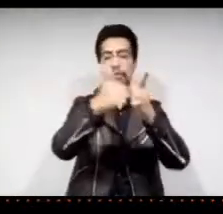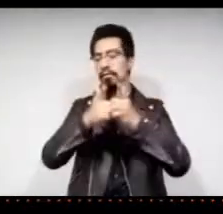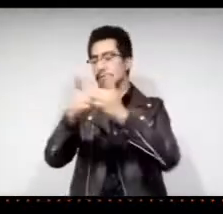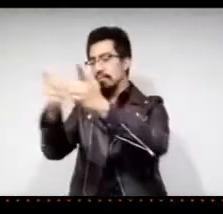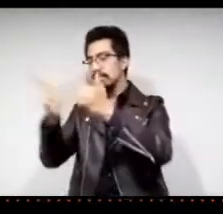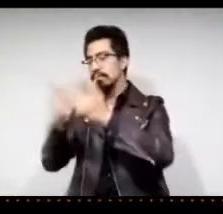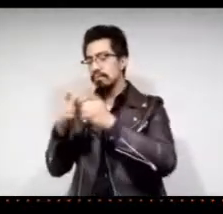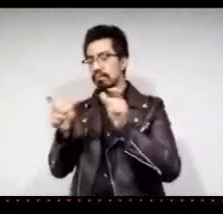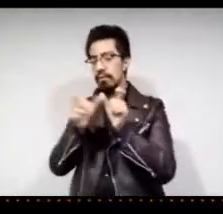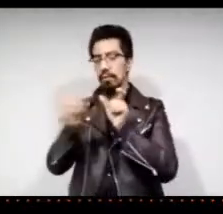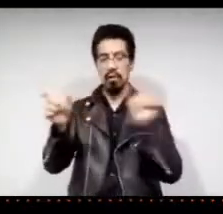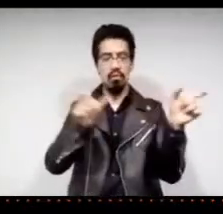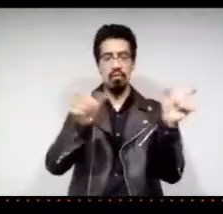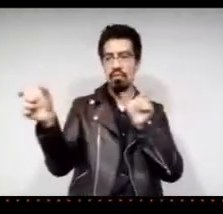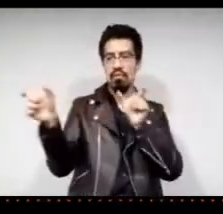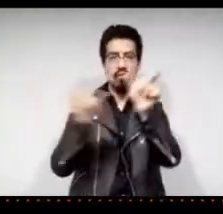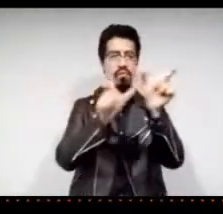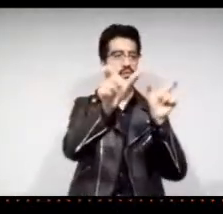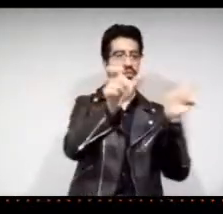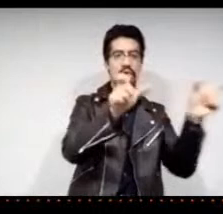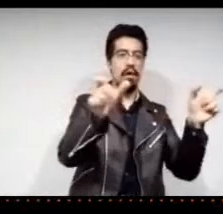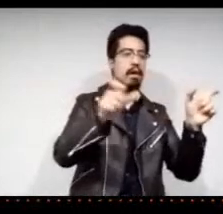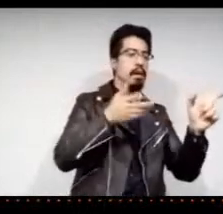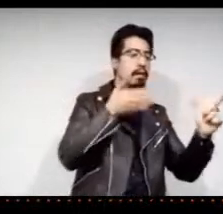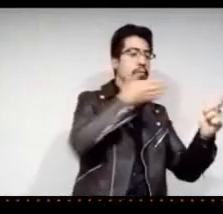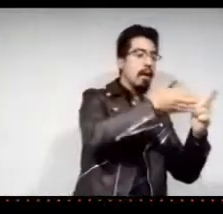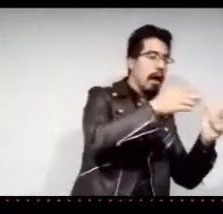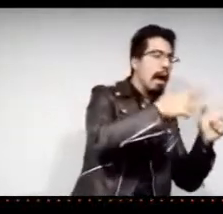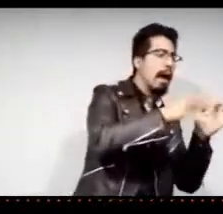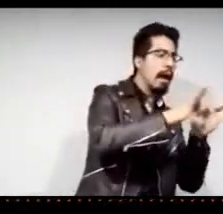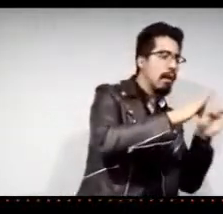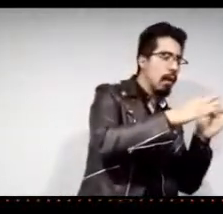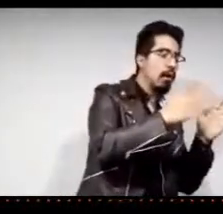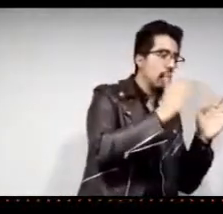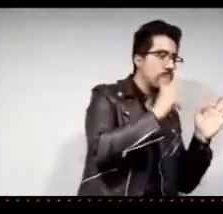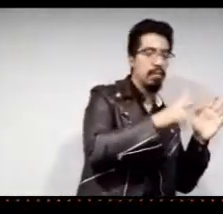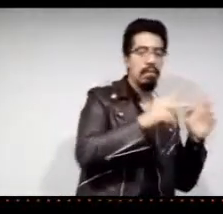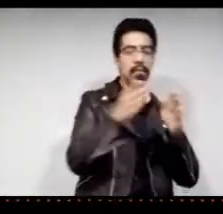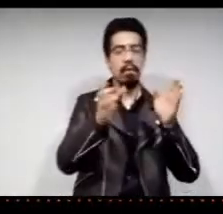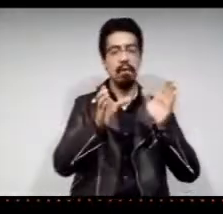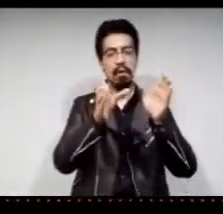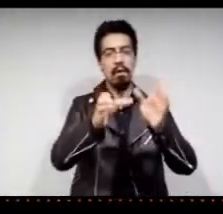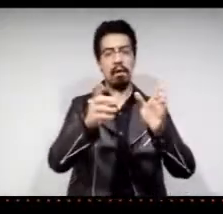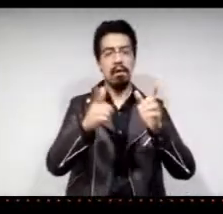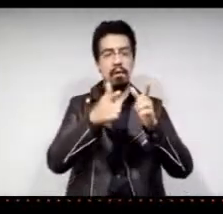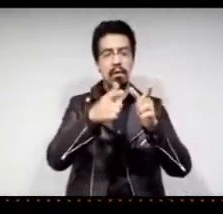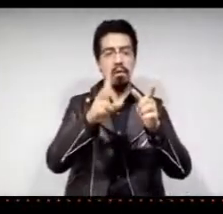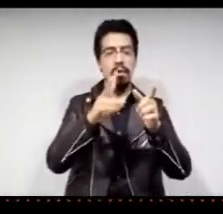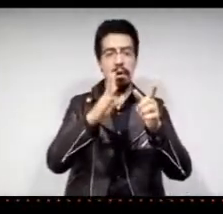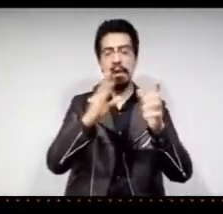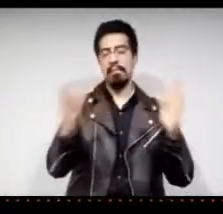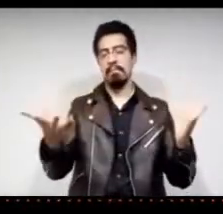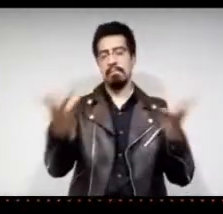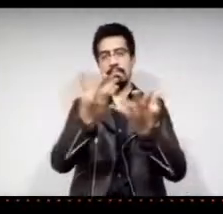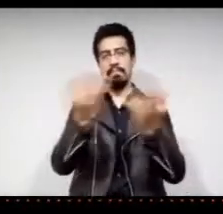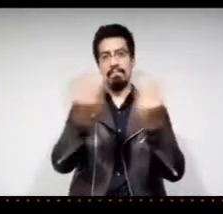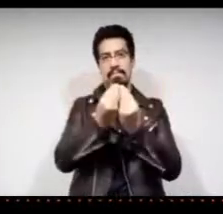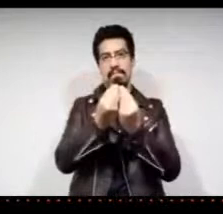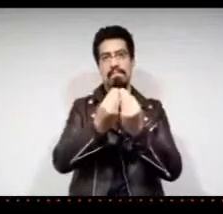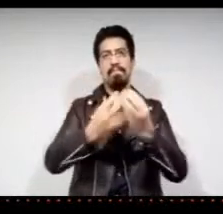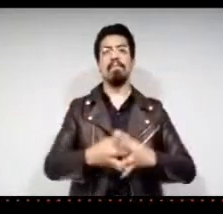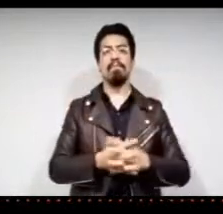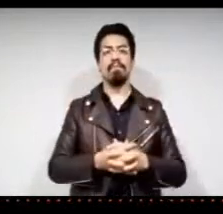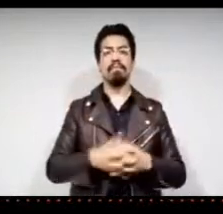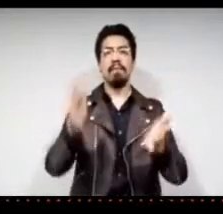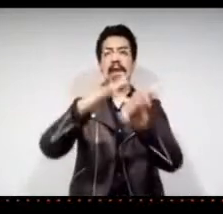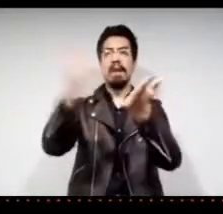estar entrando a cada uno de sus grupos para ver qué están haciendo y lograr una colaboración. Muchas